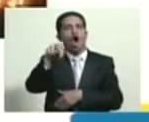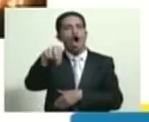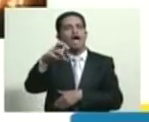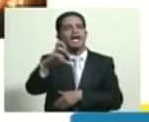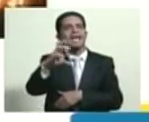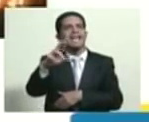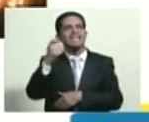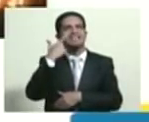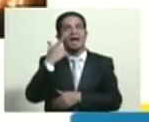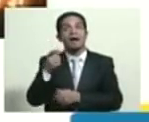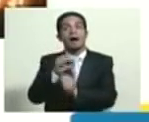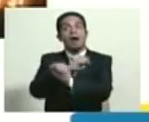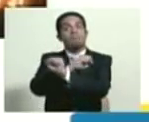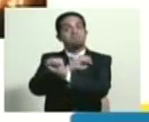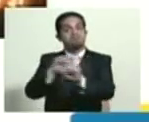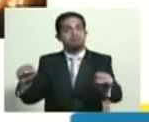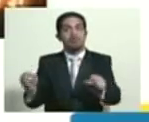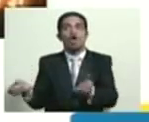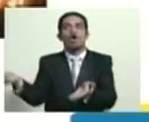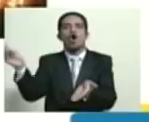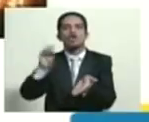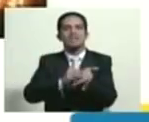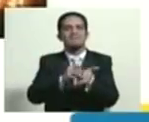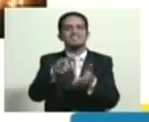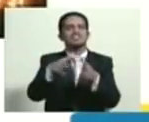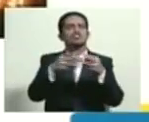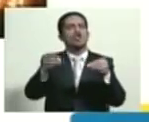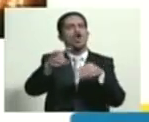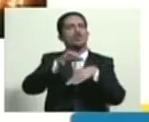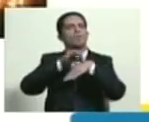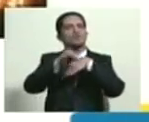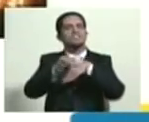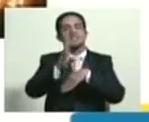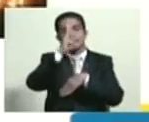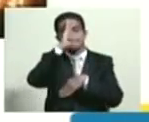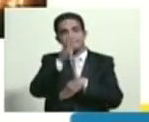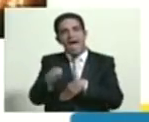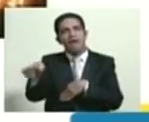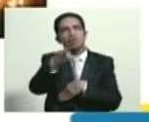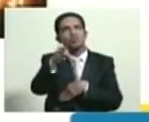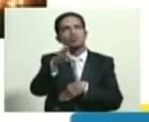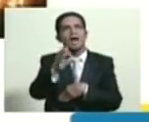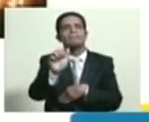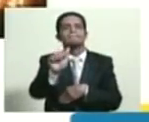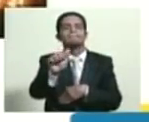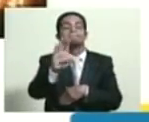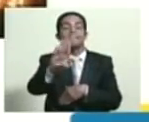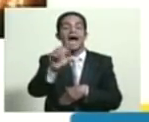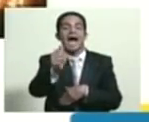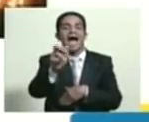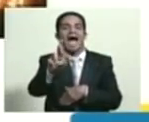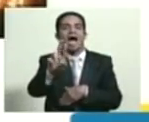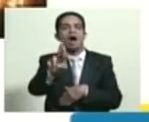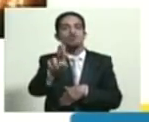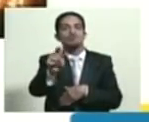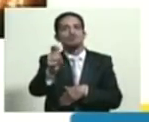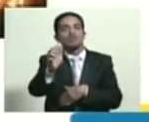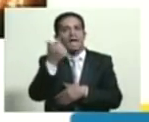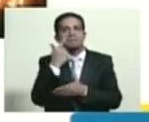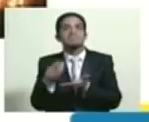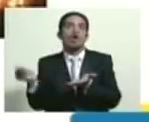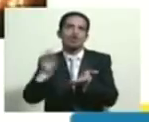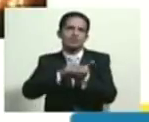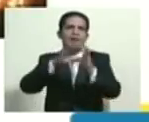y eso generó que toda la población del municipio de Baruta tardara varios días más en recibir el